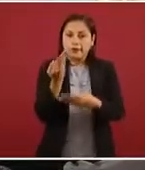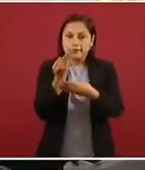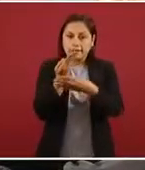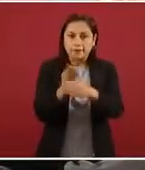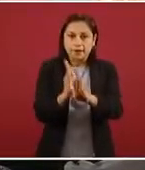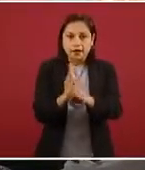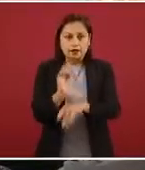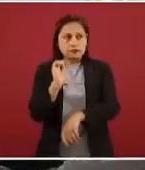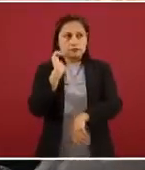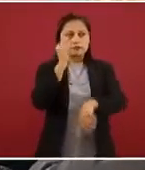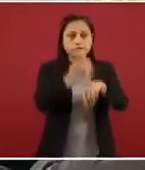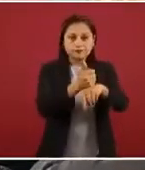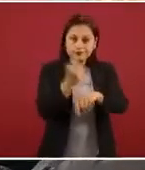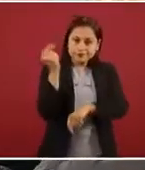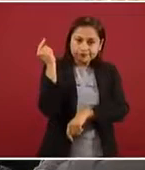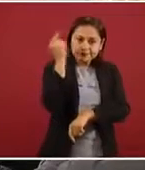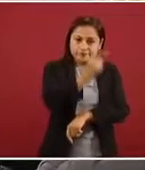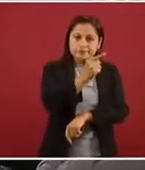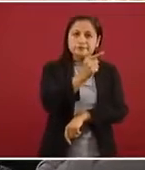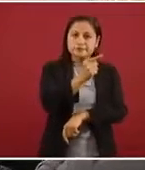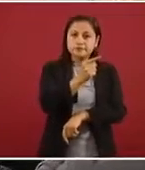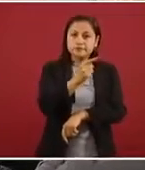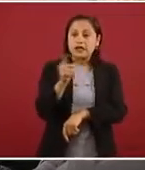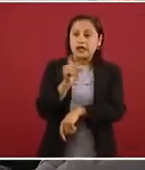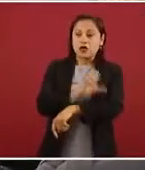es una labor de ellos. Y